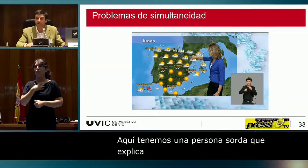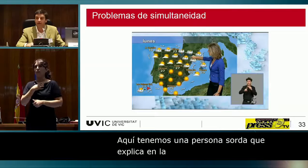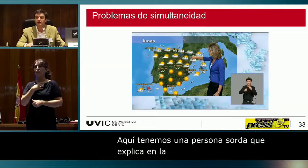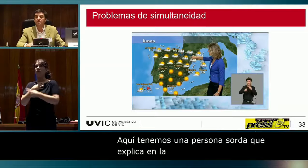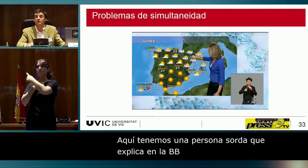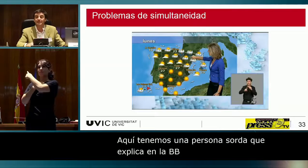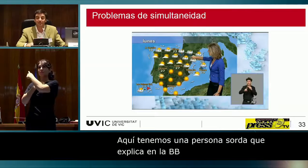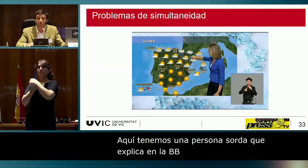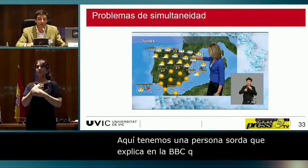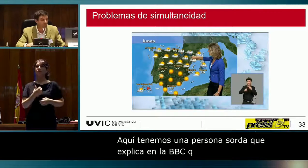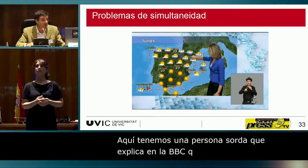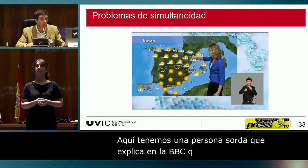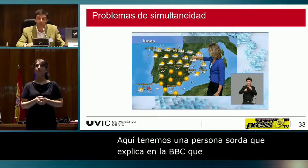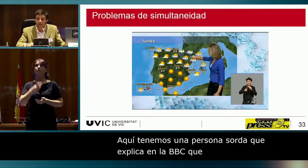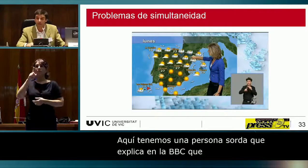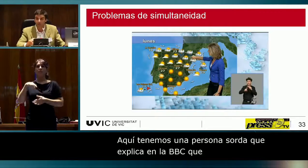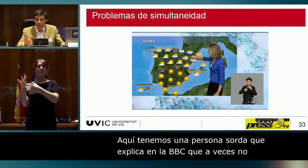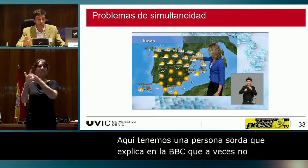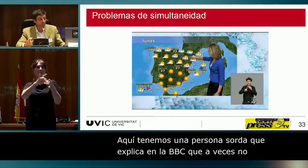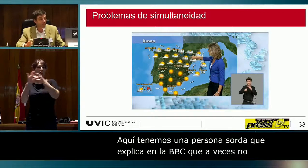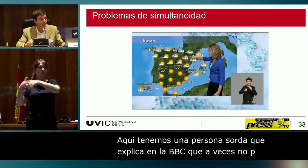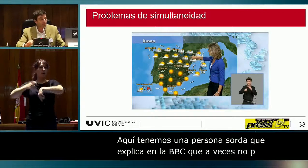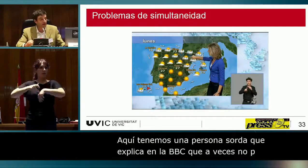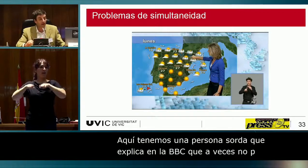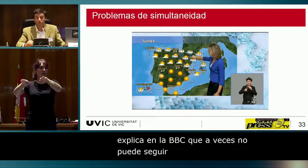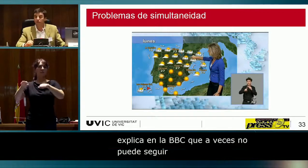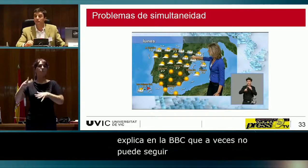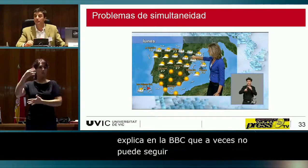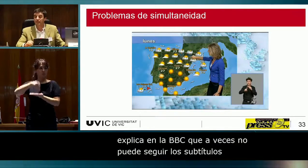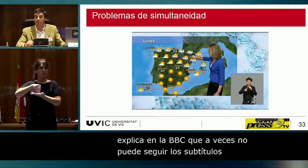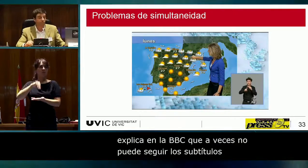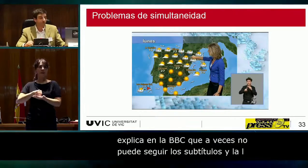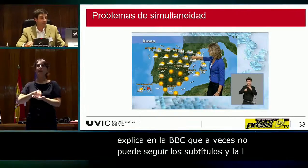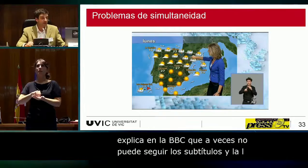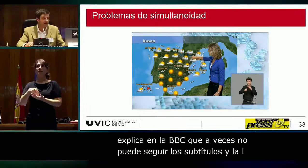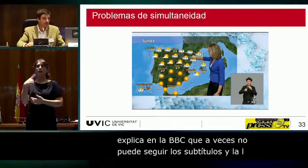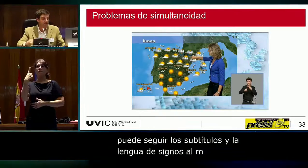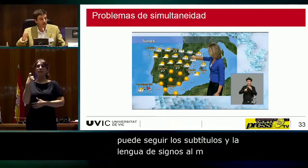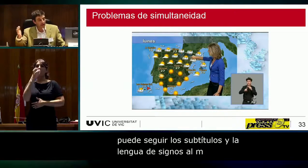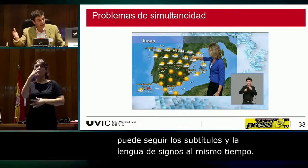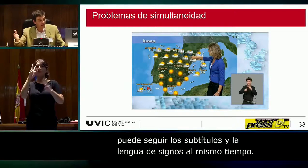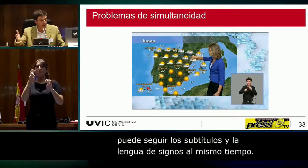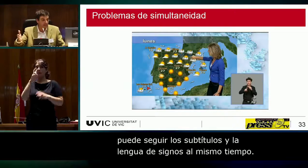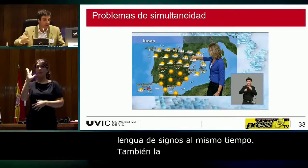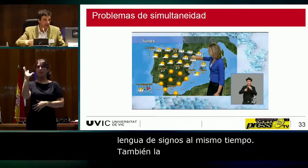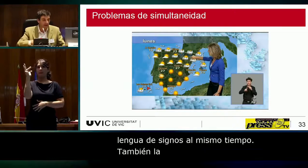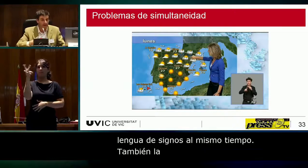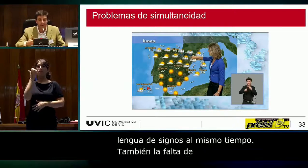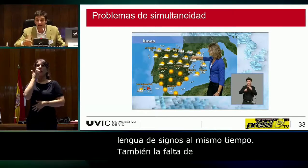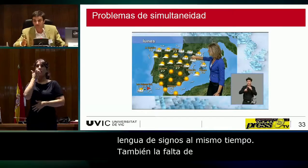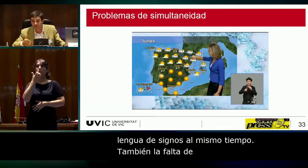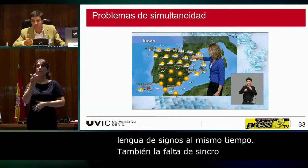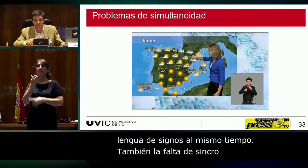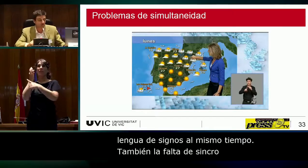También la falta de sincronía puede suceder en la información del tiempo. Si se señala el mapa y